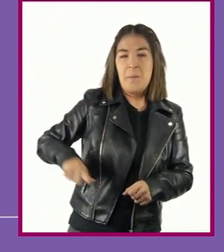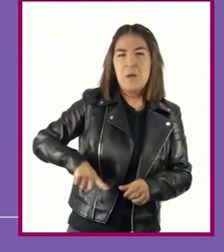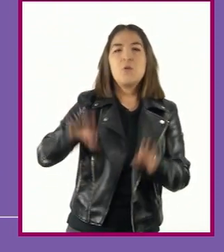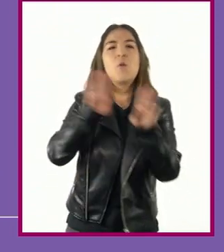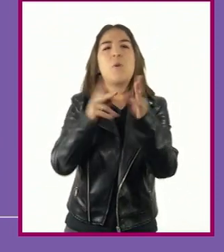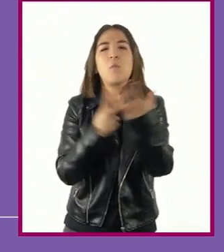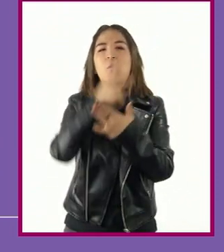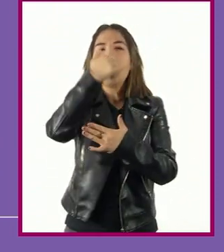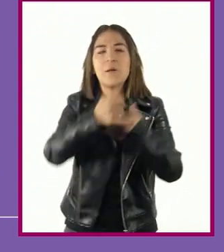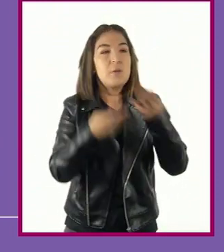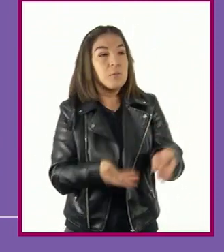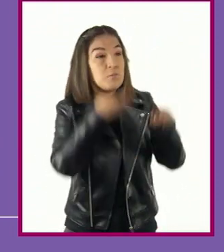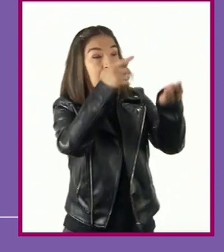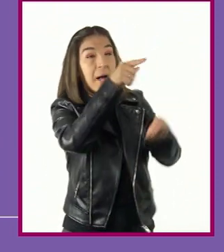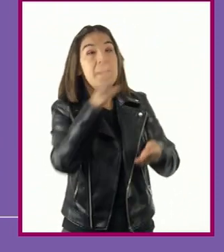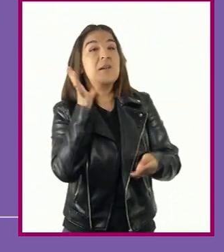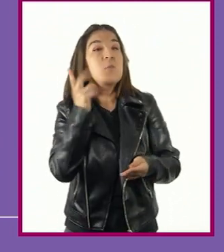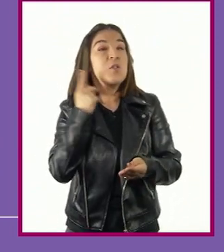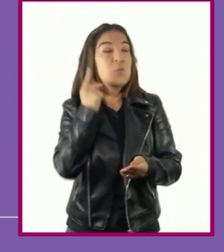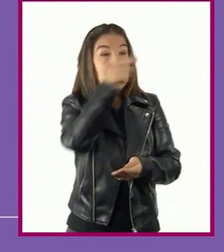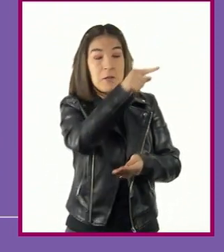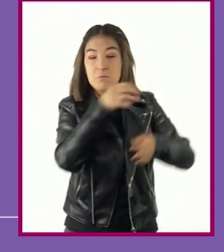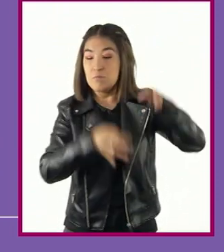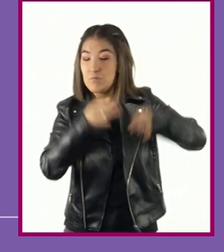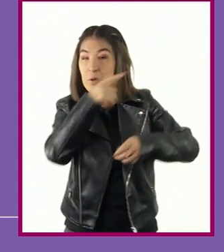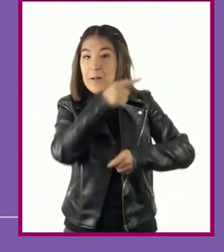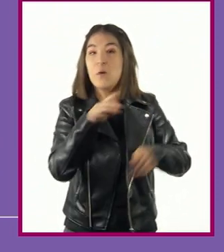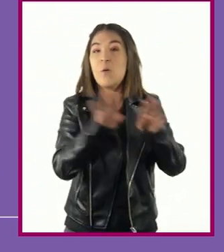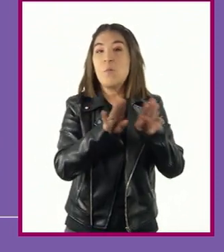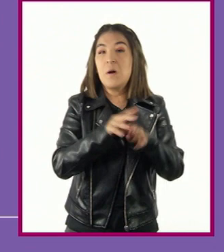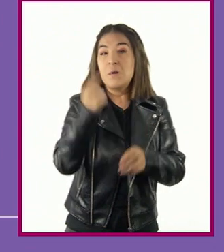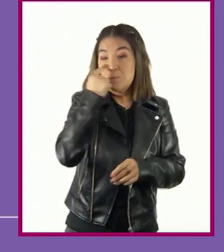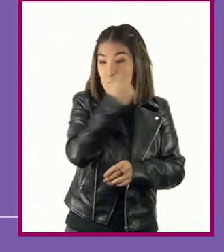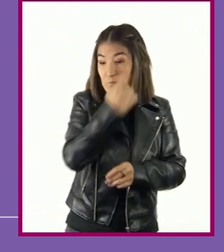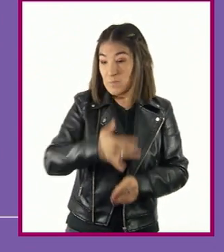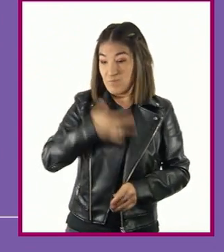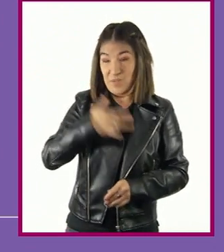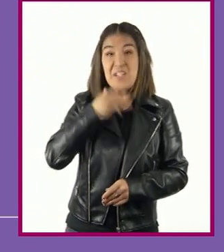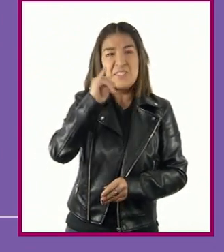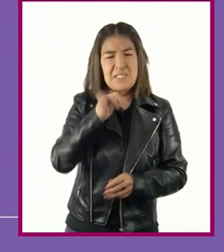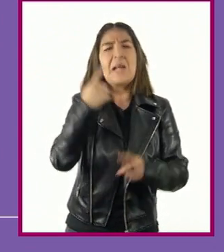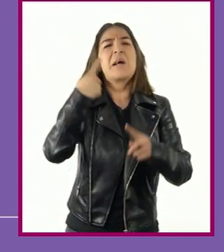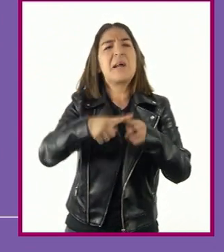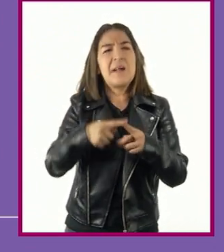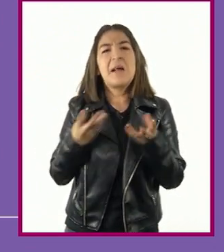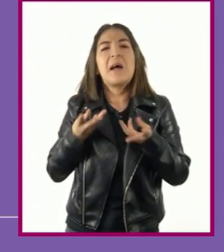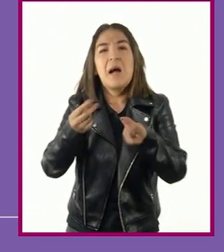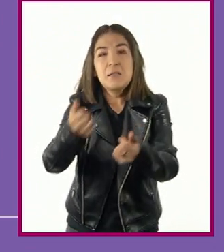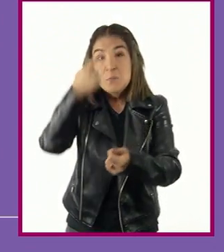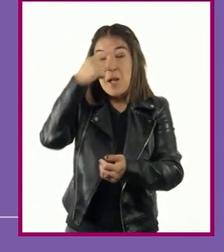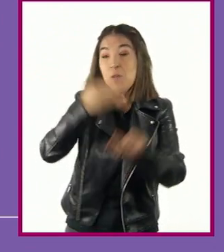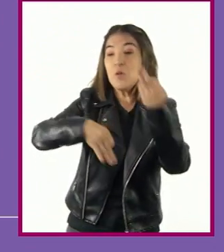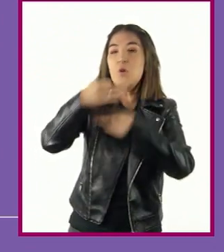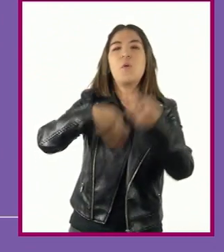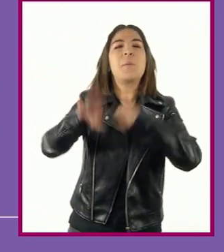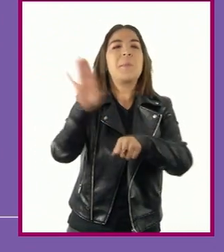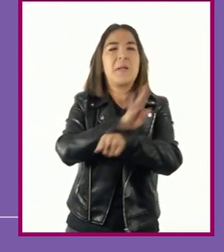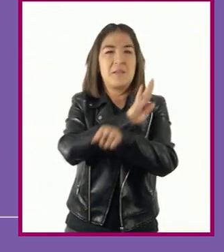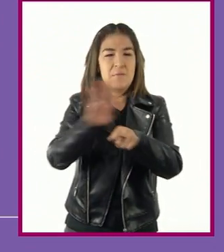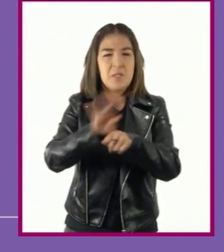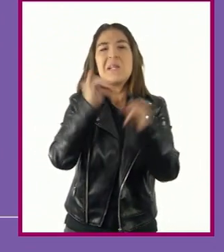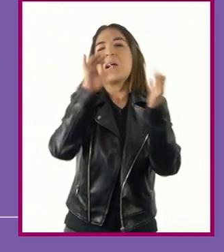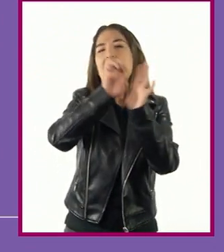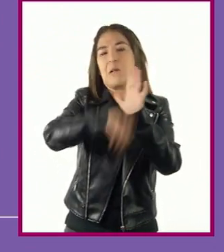Congreso y este decide en qué y cómo se va a gastar ese dinero de manera que genere beneficios para todos, como la construcción